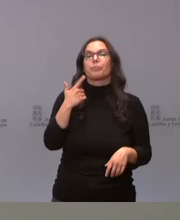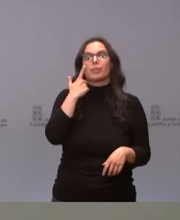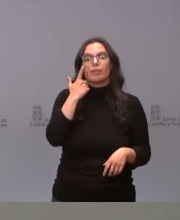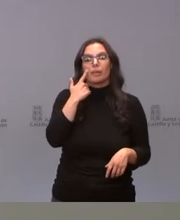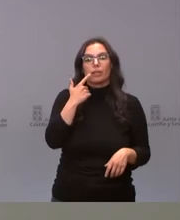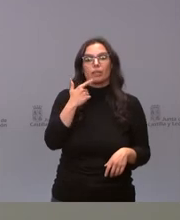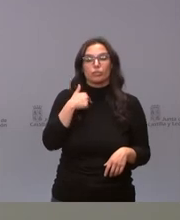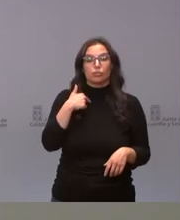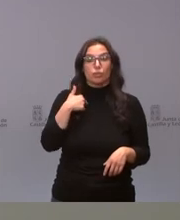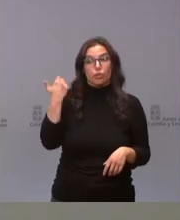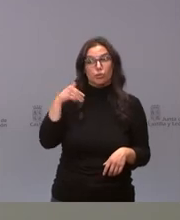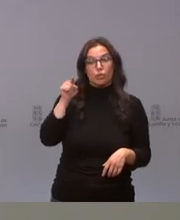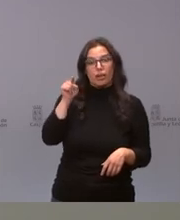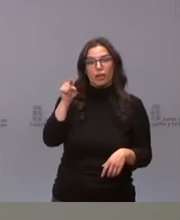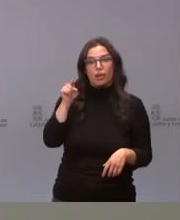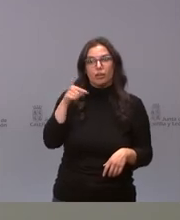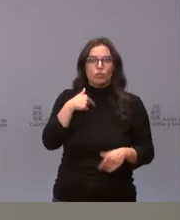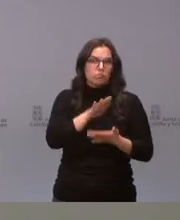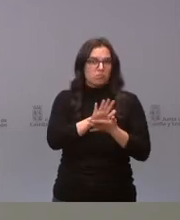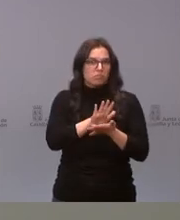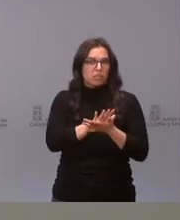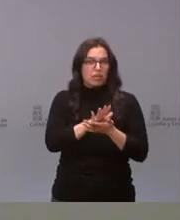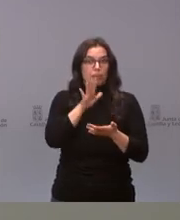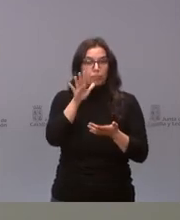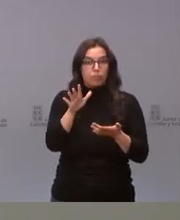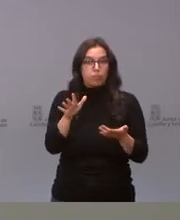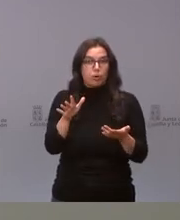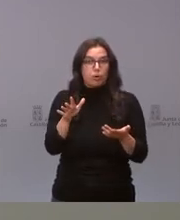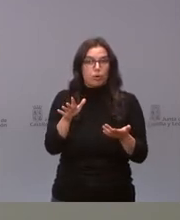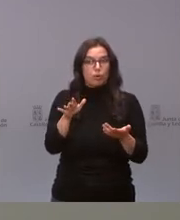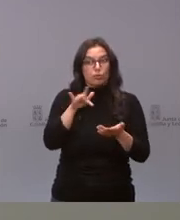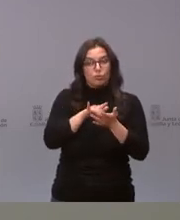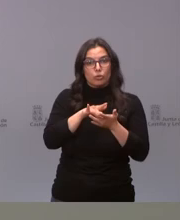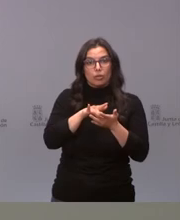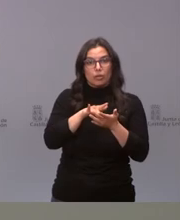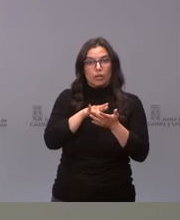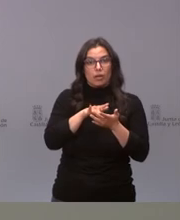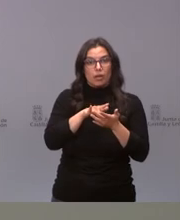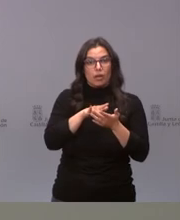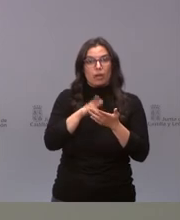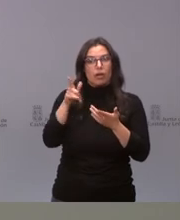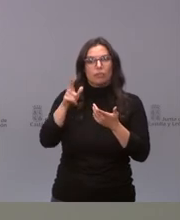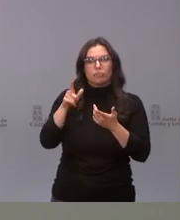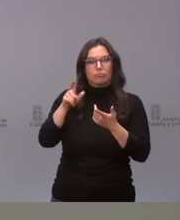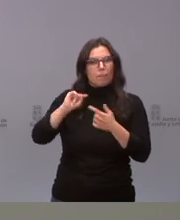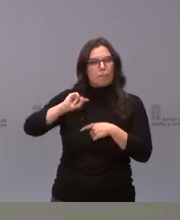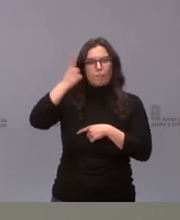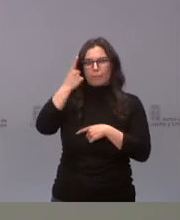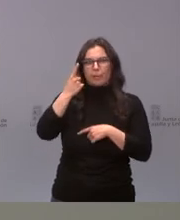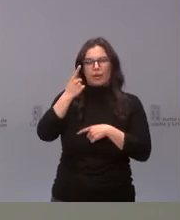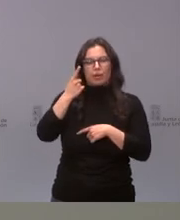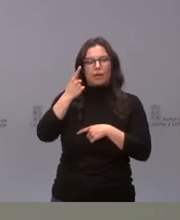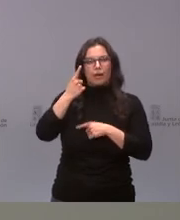con Soria estoy tranquila, porque desde luego es la primera comunidad en número de vacunas por 100 habitantes,